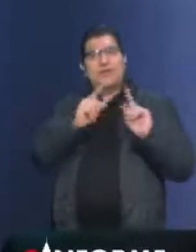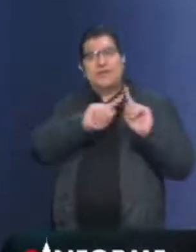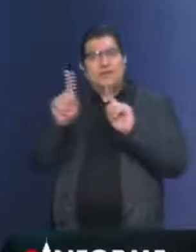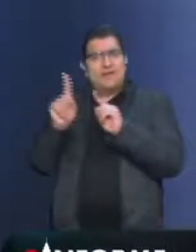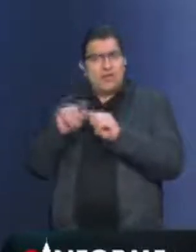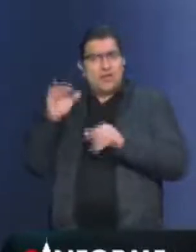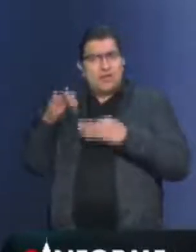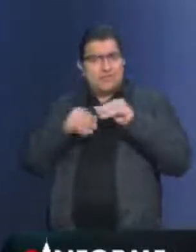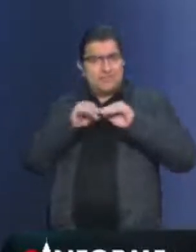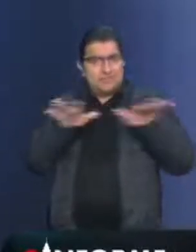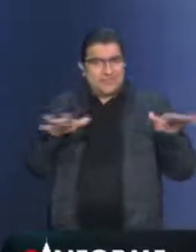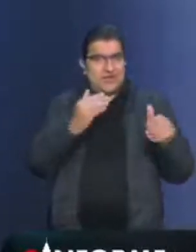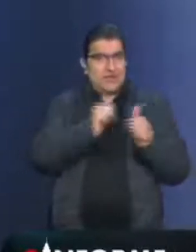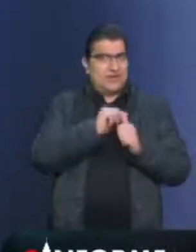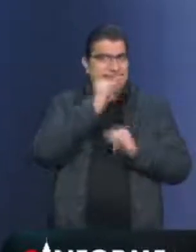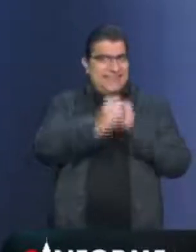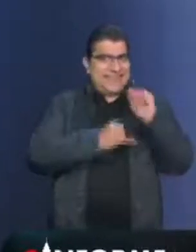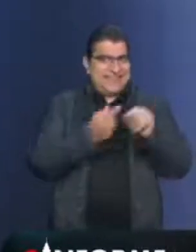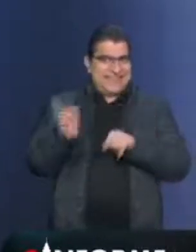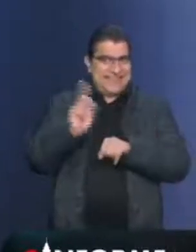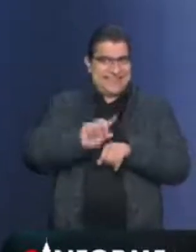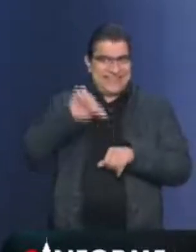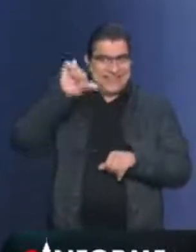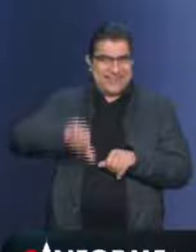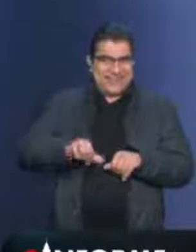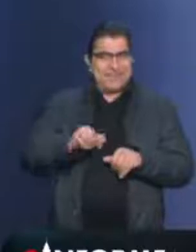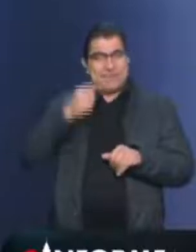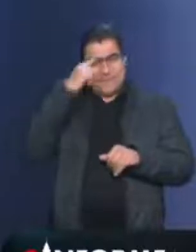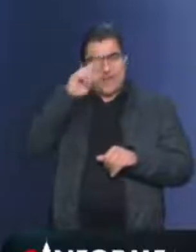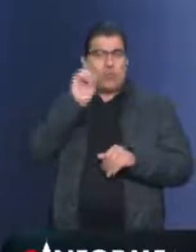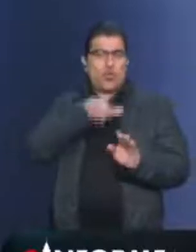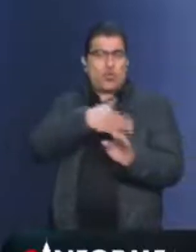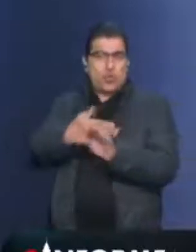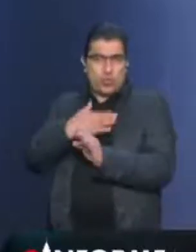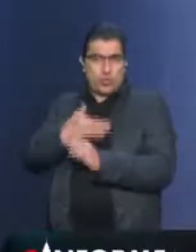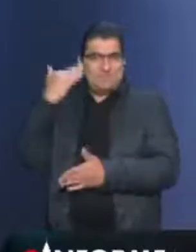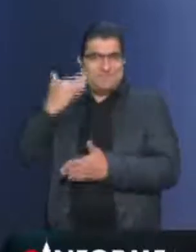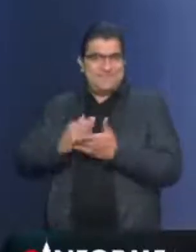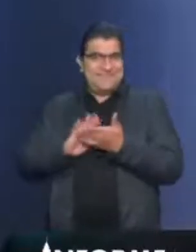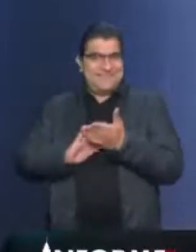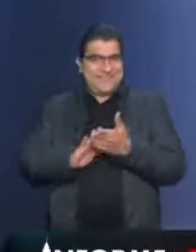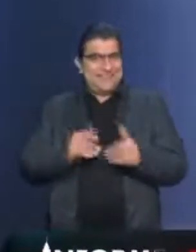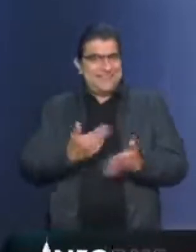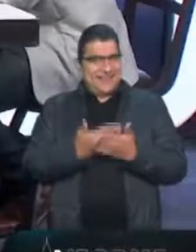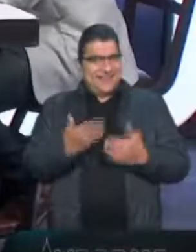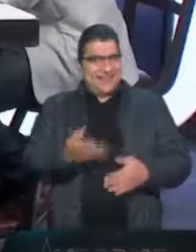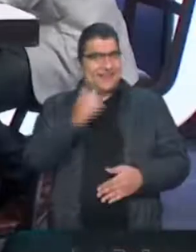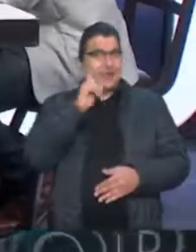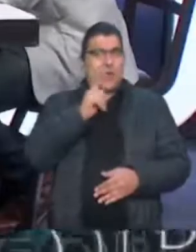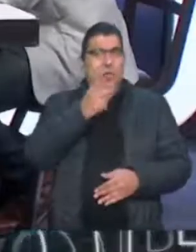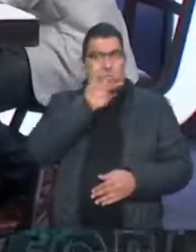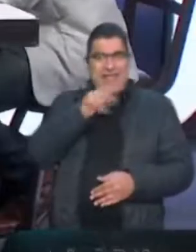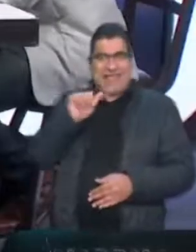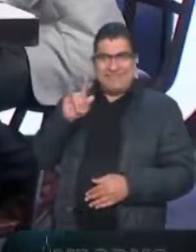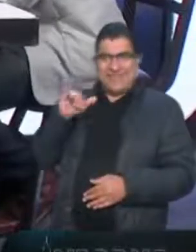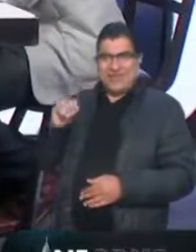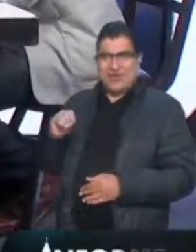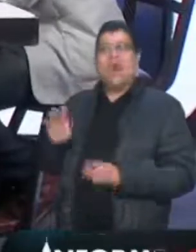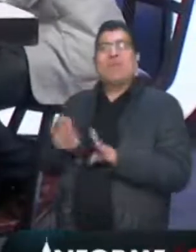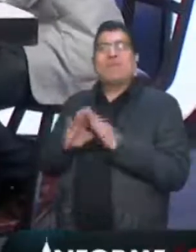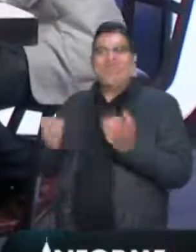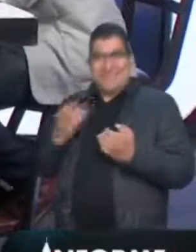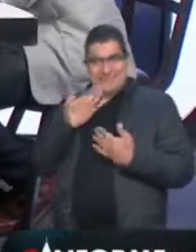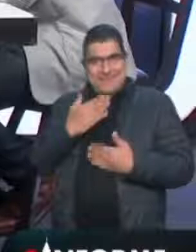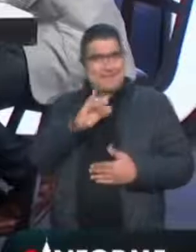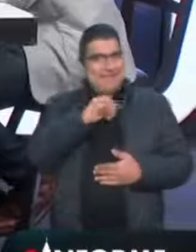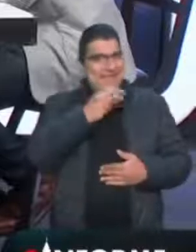movilizaciones de hoy y en general a la conmemoración del Día Internacional de la Eliminación de la Violencia contra la Mujer. Alberto, ¿cómo estás? Miguel. Hola, muy buenas